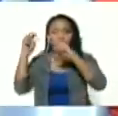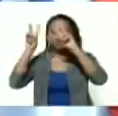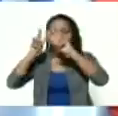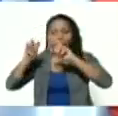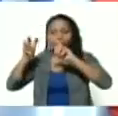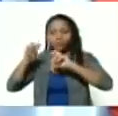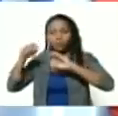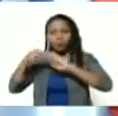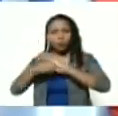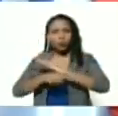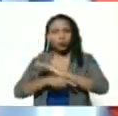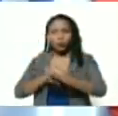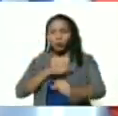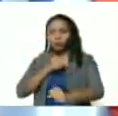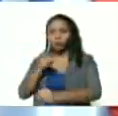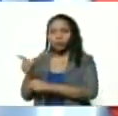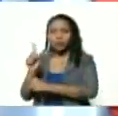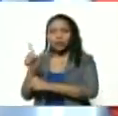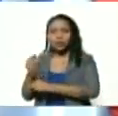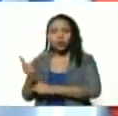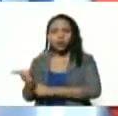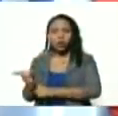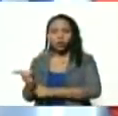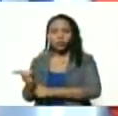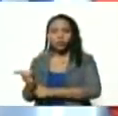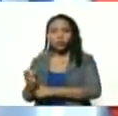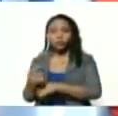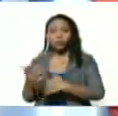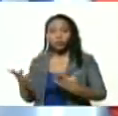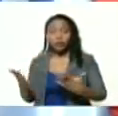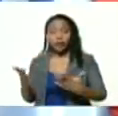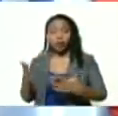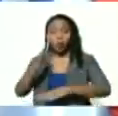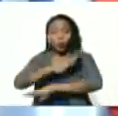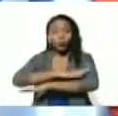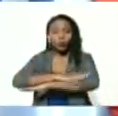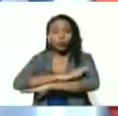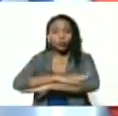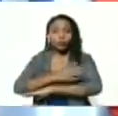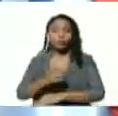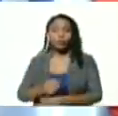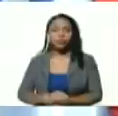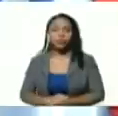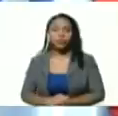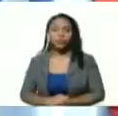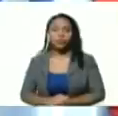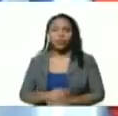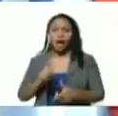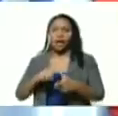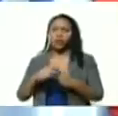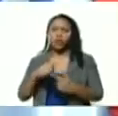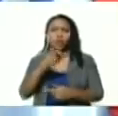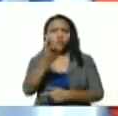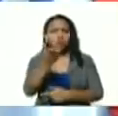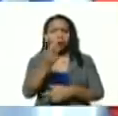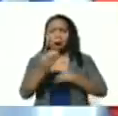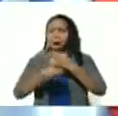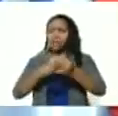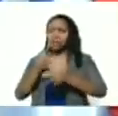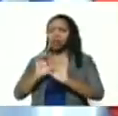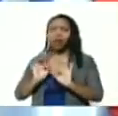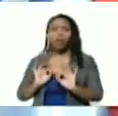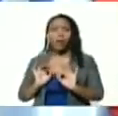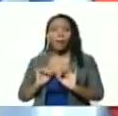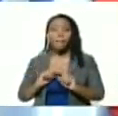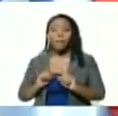investigar para acusar o no, de actuar. Ah, entonces usted no actúa,